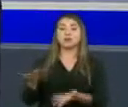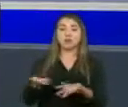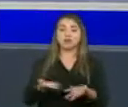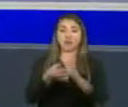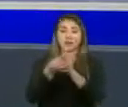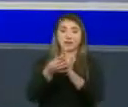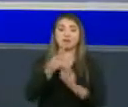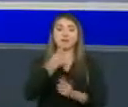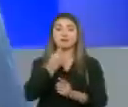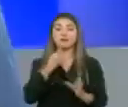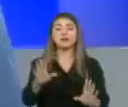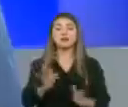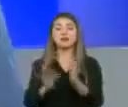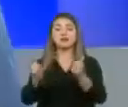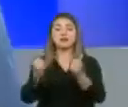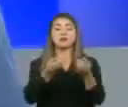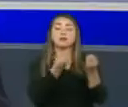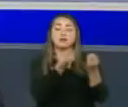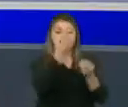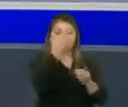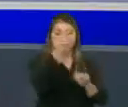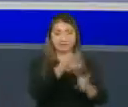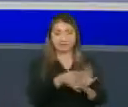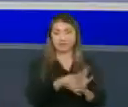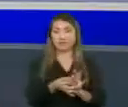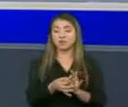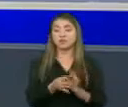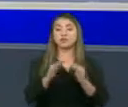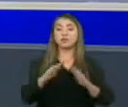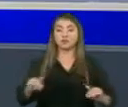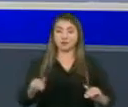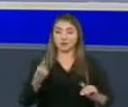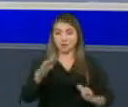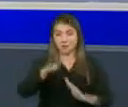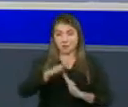entrevista con nosotros. Que esté muy bien. Que tenga buen día. Gracias. Nos separamos en una pausa y ya regresamos.